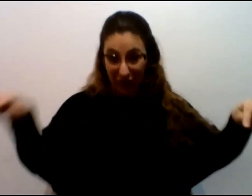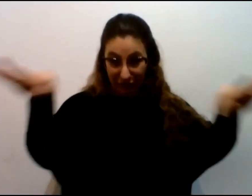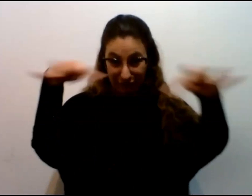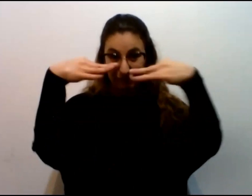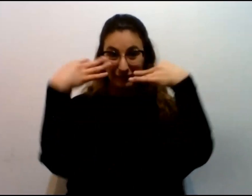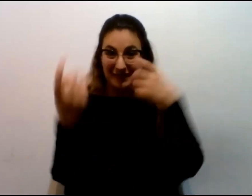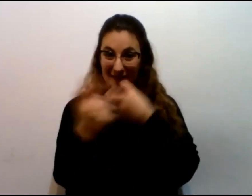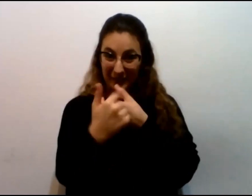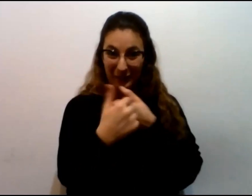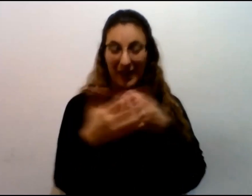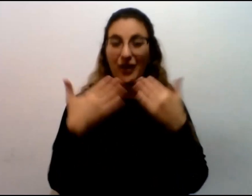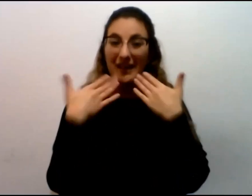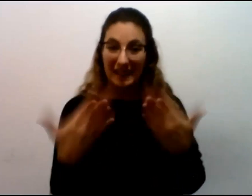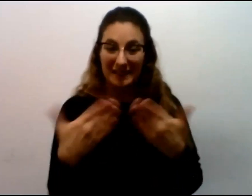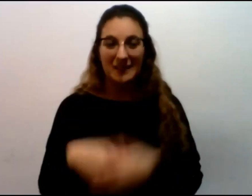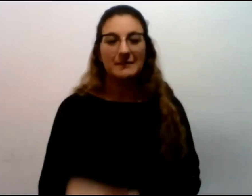asistentes La verdad